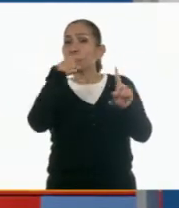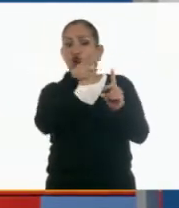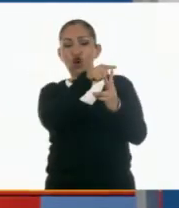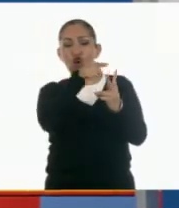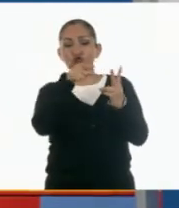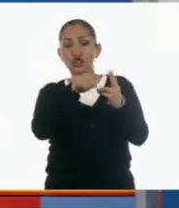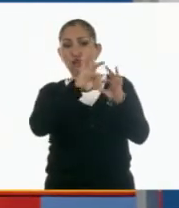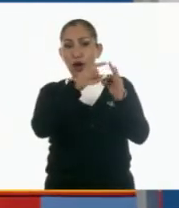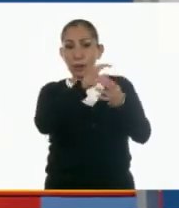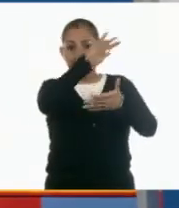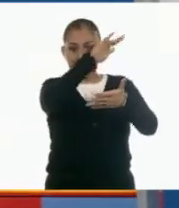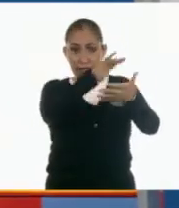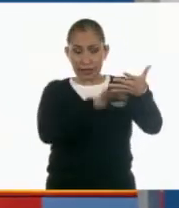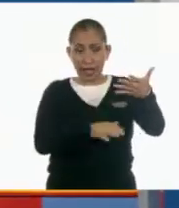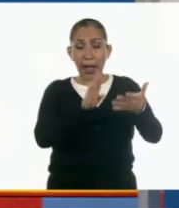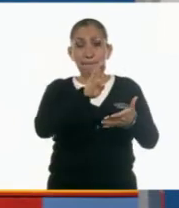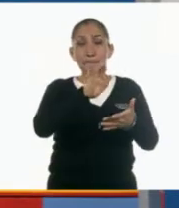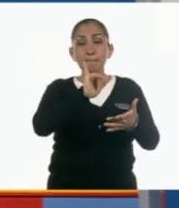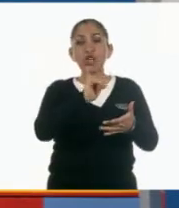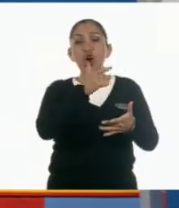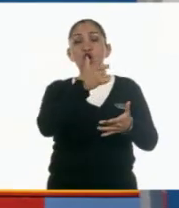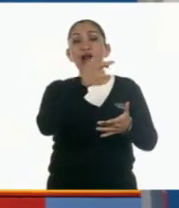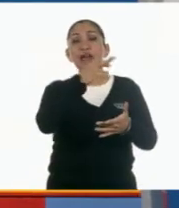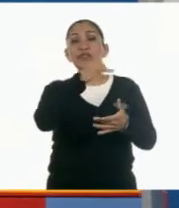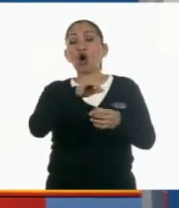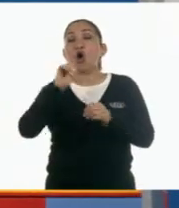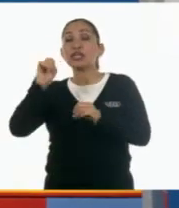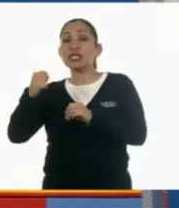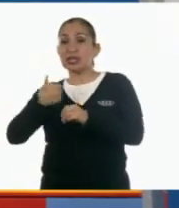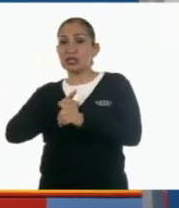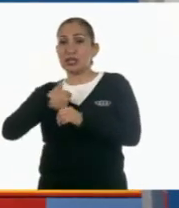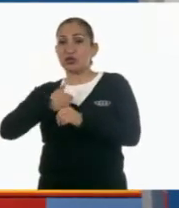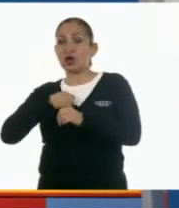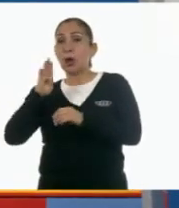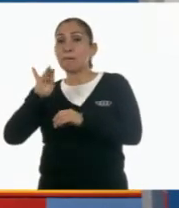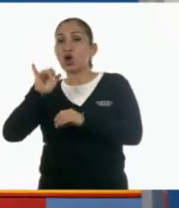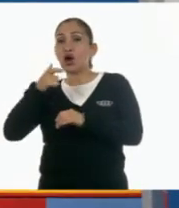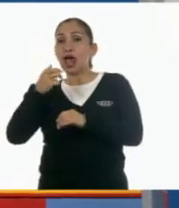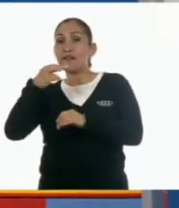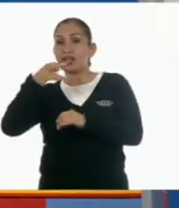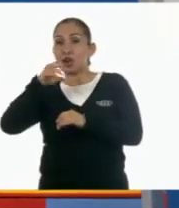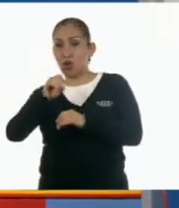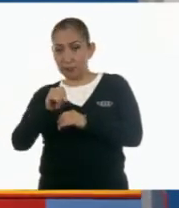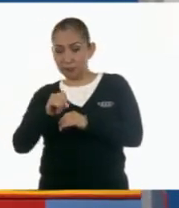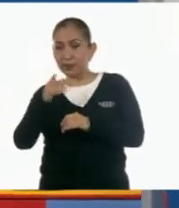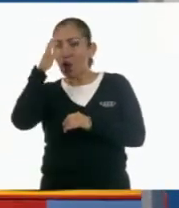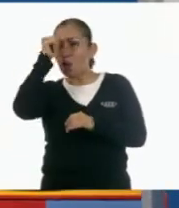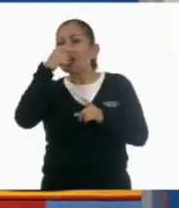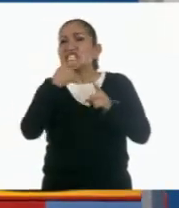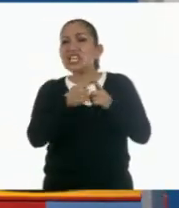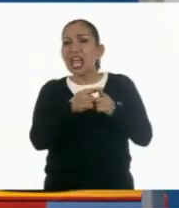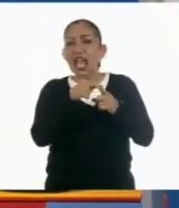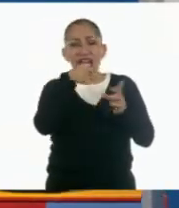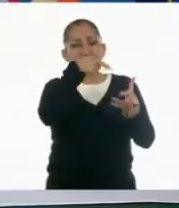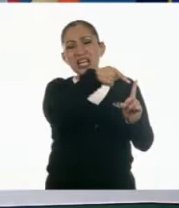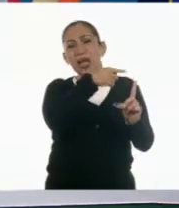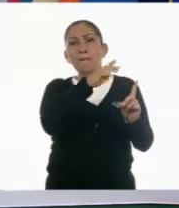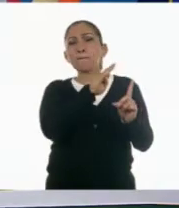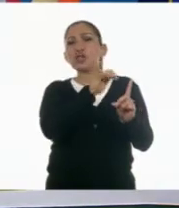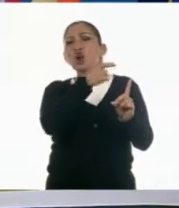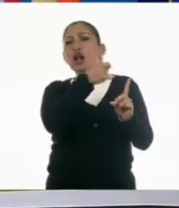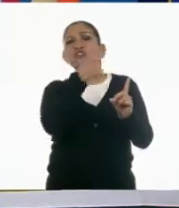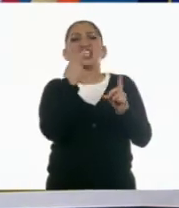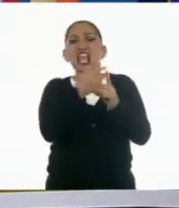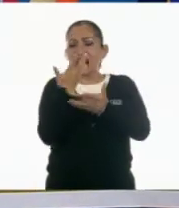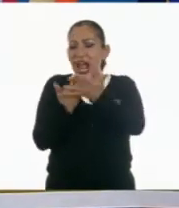tipos de texto, el texto biográfico y el texto autobiográfico. María, ¿te acuerdas quién escribe el texto